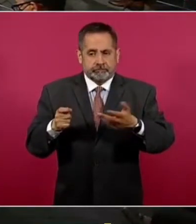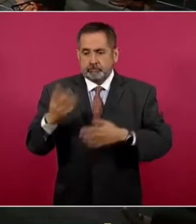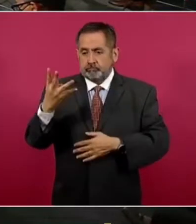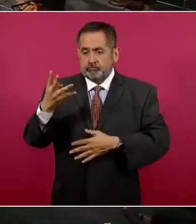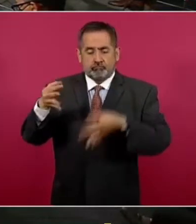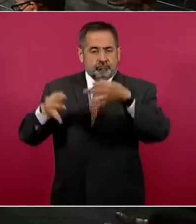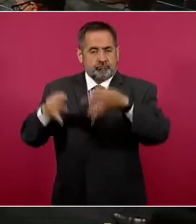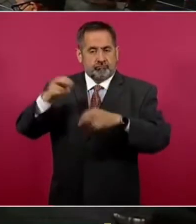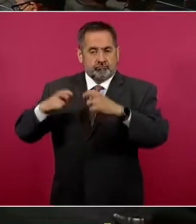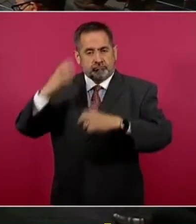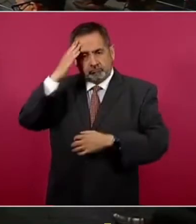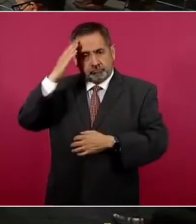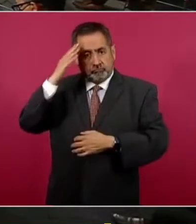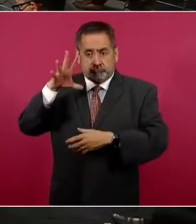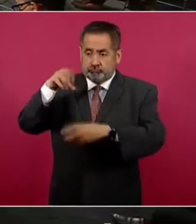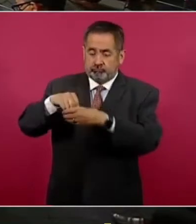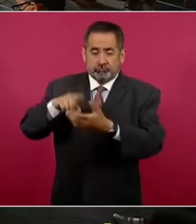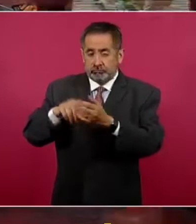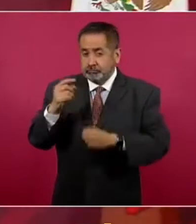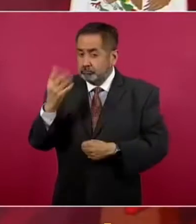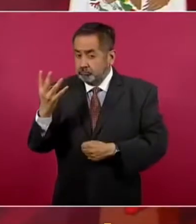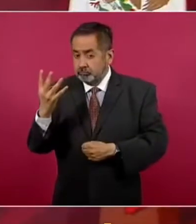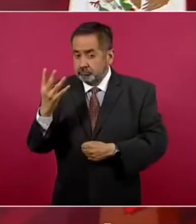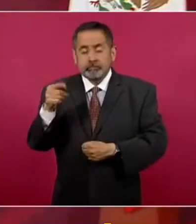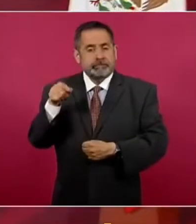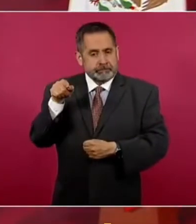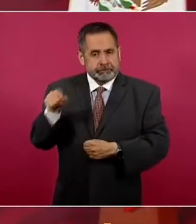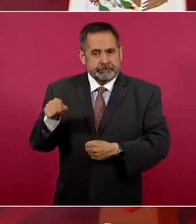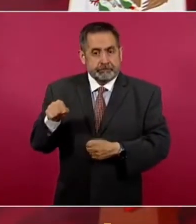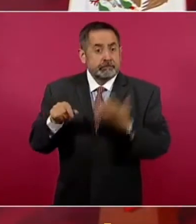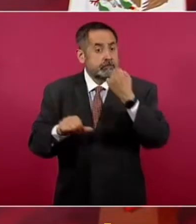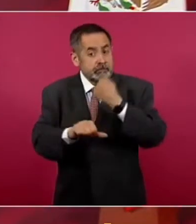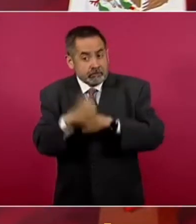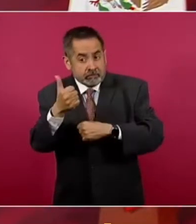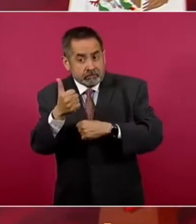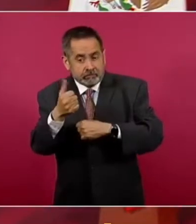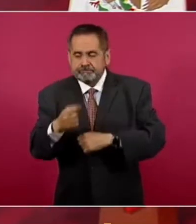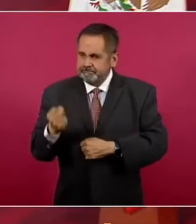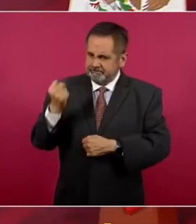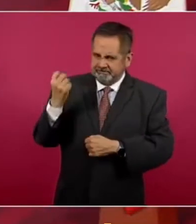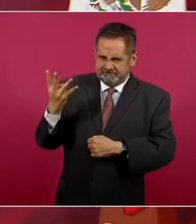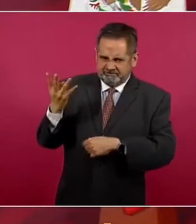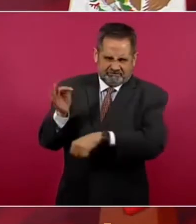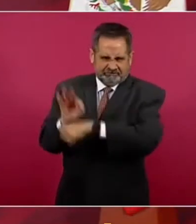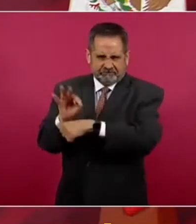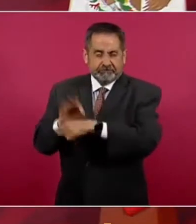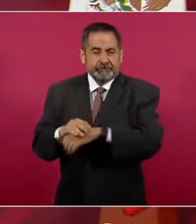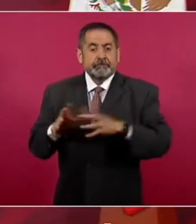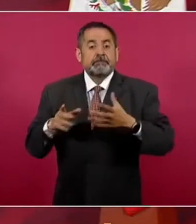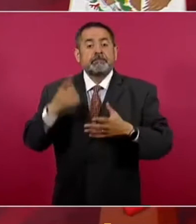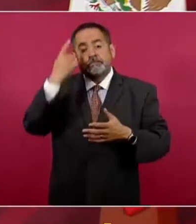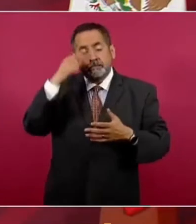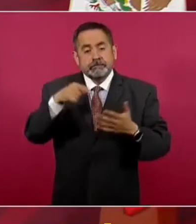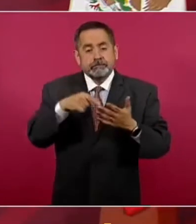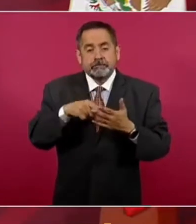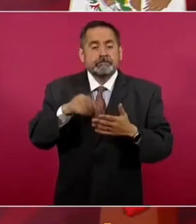ministros de la Corte, cuatro de 11, porque para declarar